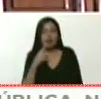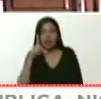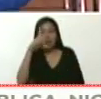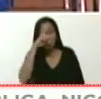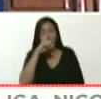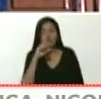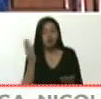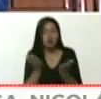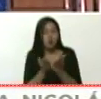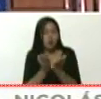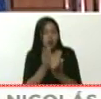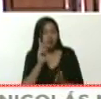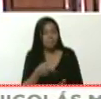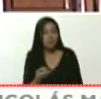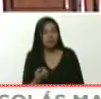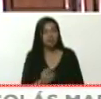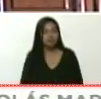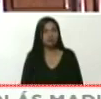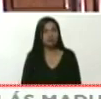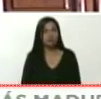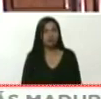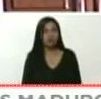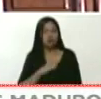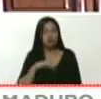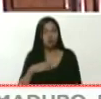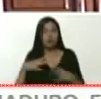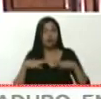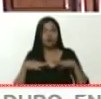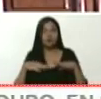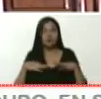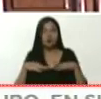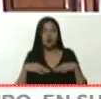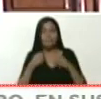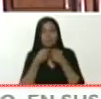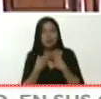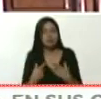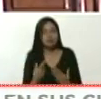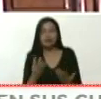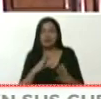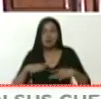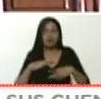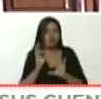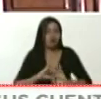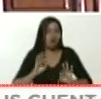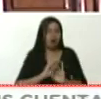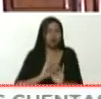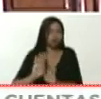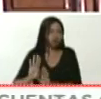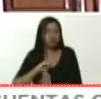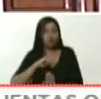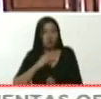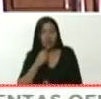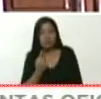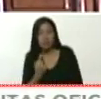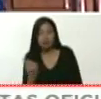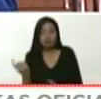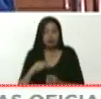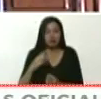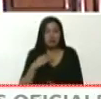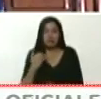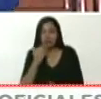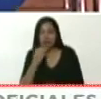escolar. Estamos en plenas vacaciones. No le quiero echar a perder las vacaciones a nadie. Como uno habla que ya vienen las